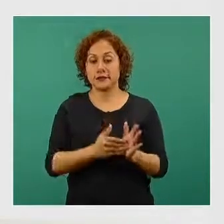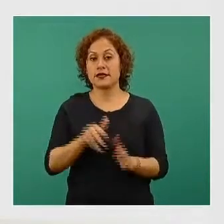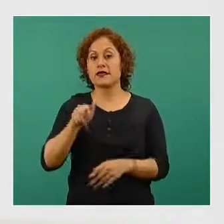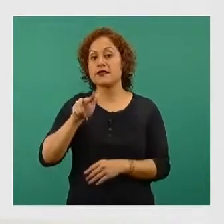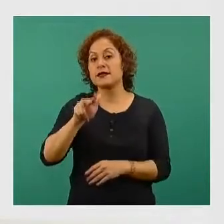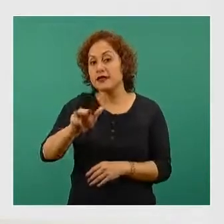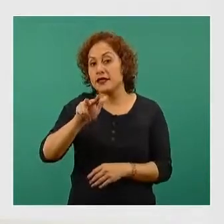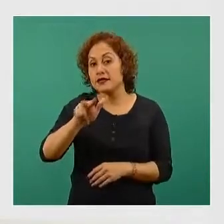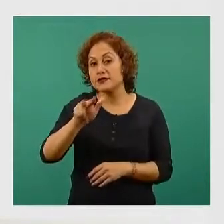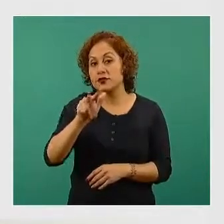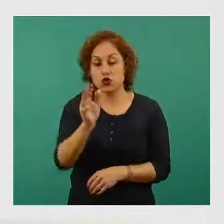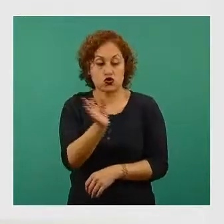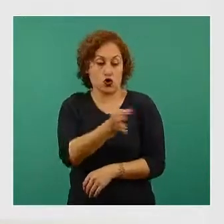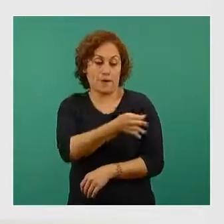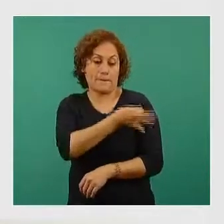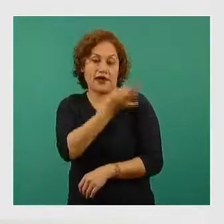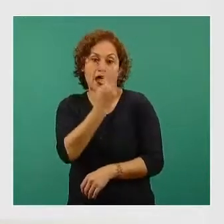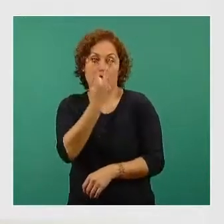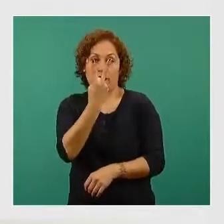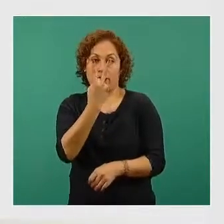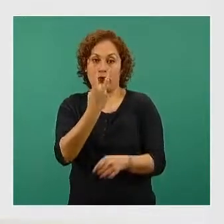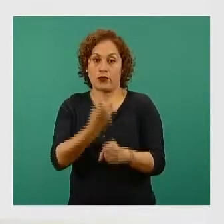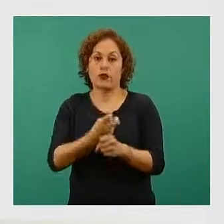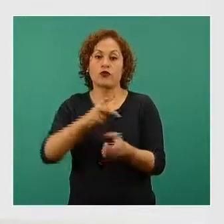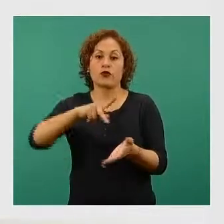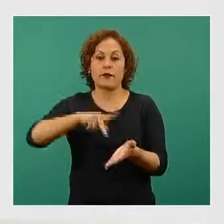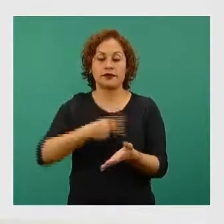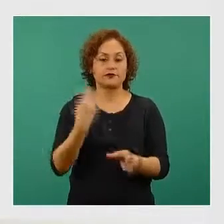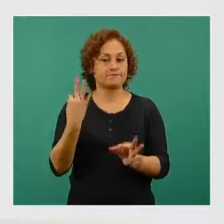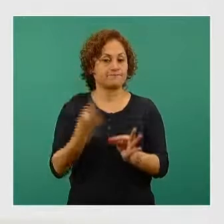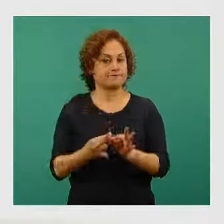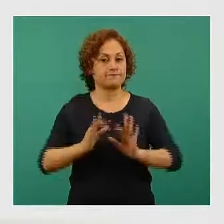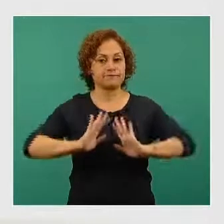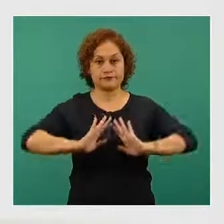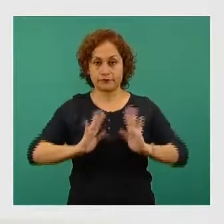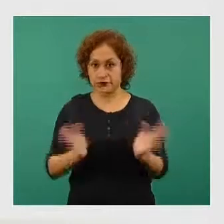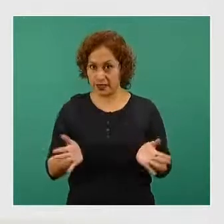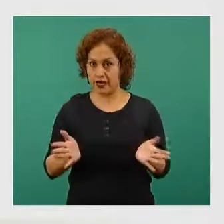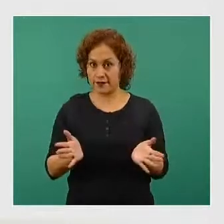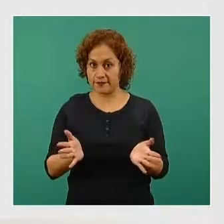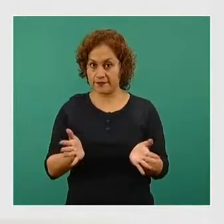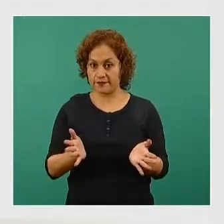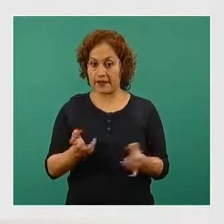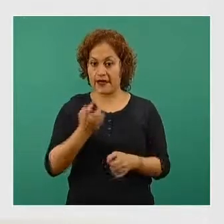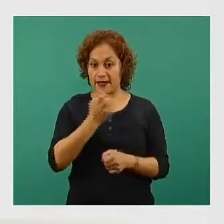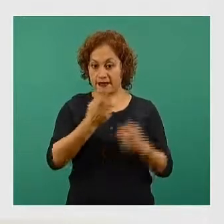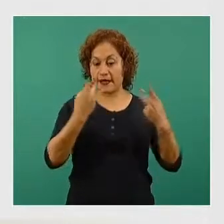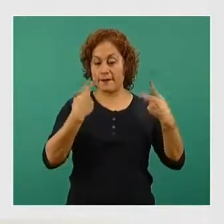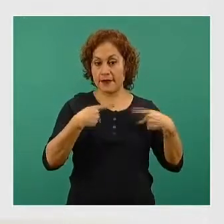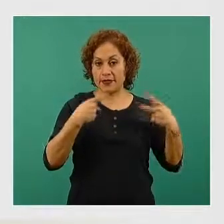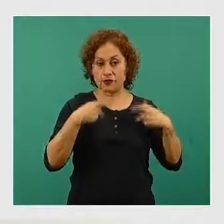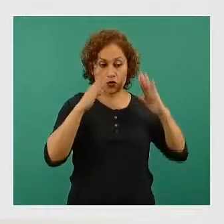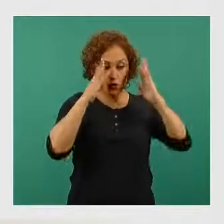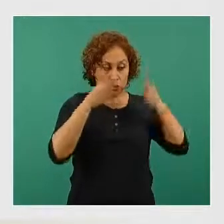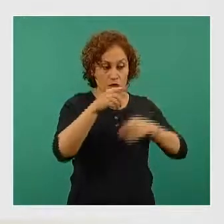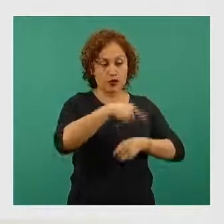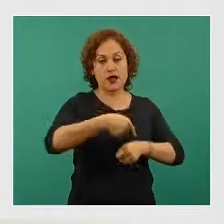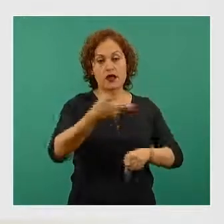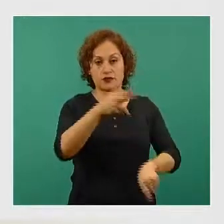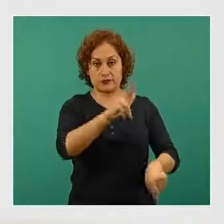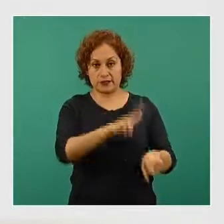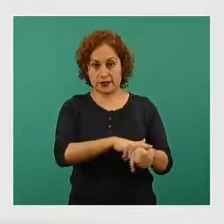586,018 esquemas completos y, por lo tanto, personas en las cuales obviamente ya estamos esperando